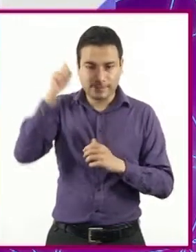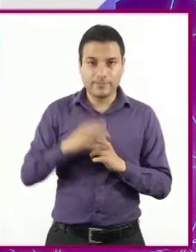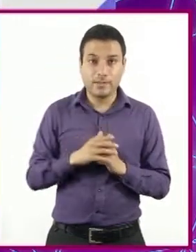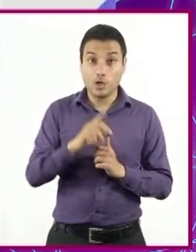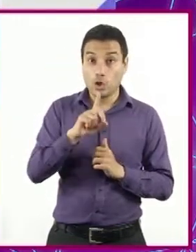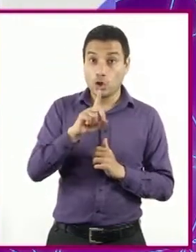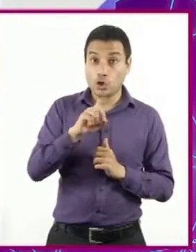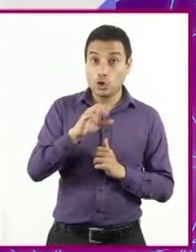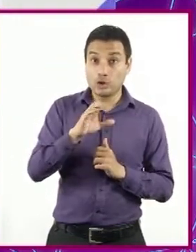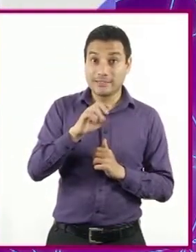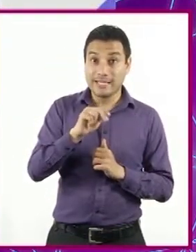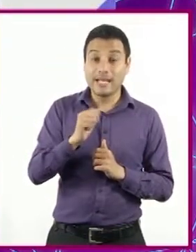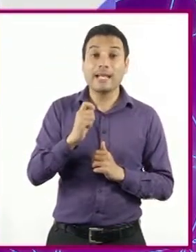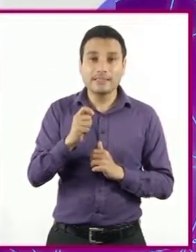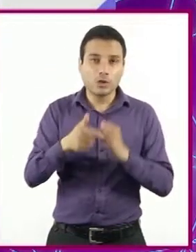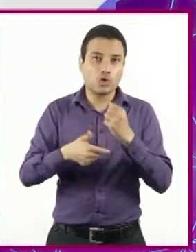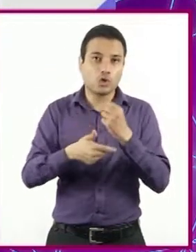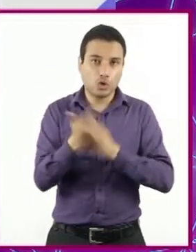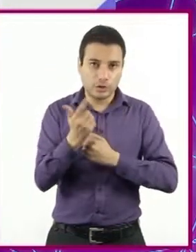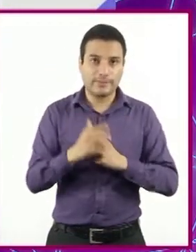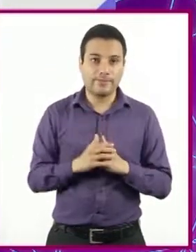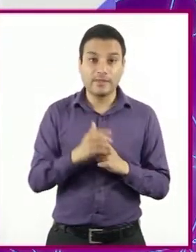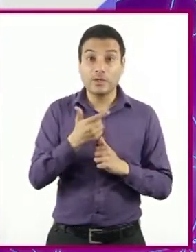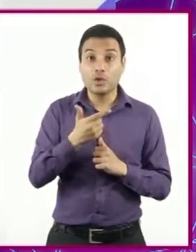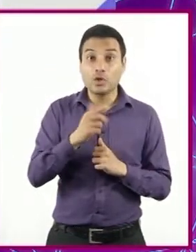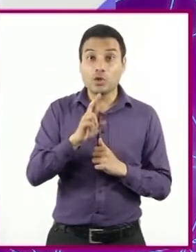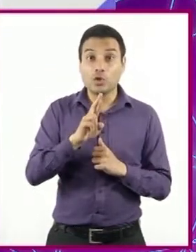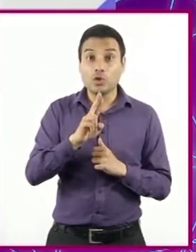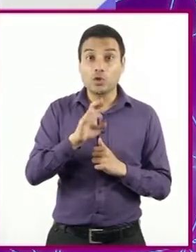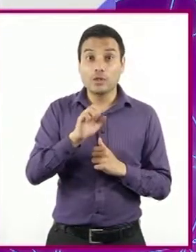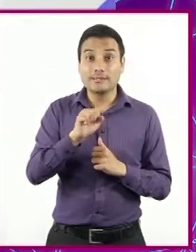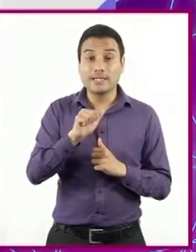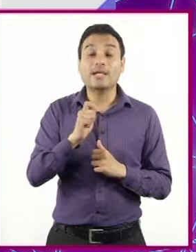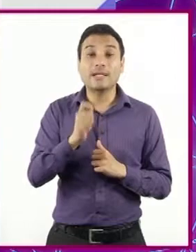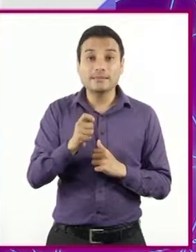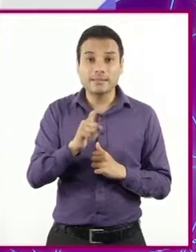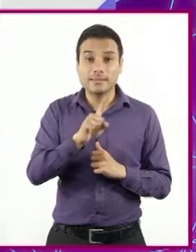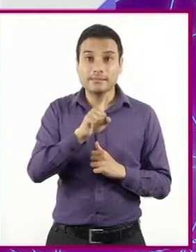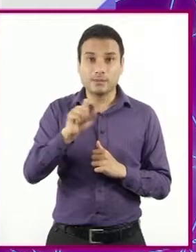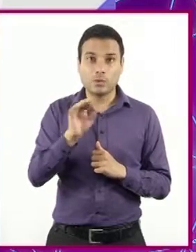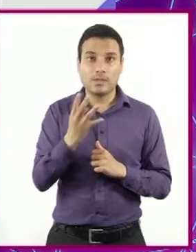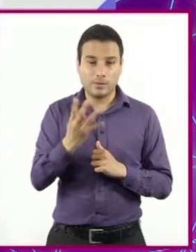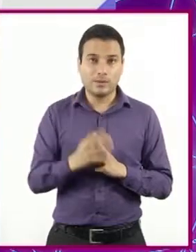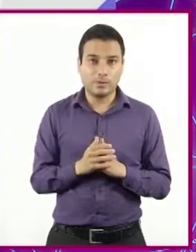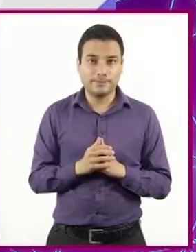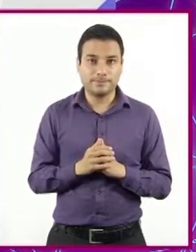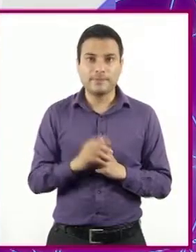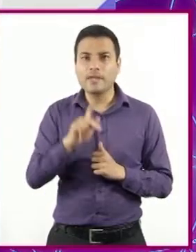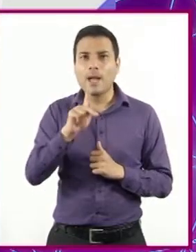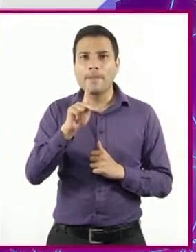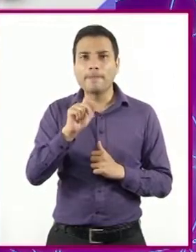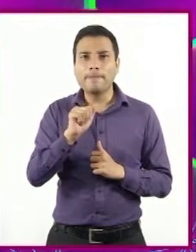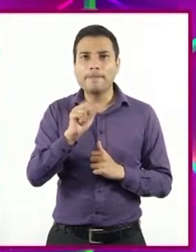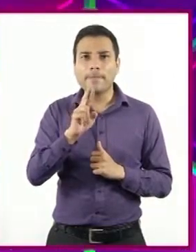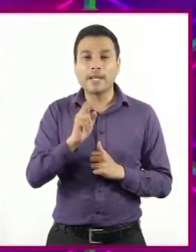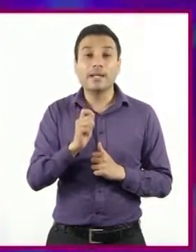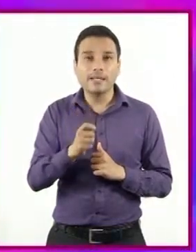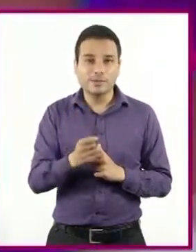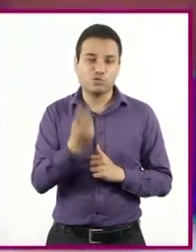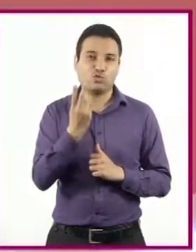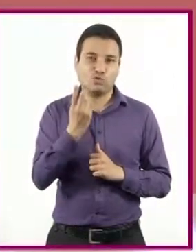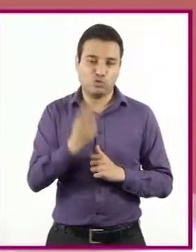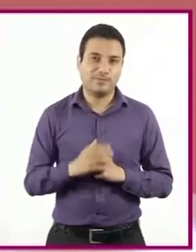12 objetos. Una gruesa siempre tiene 144 objetos. Un par siempre tiene 2